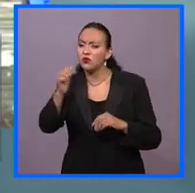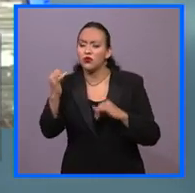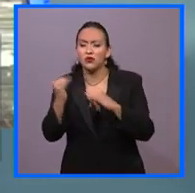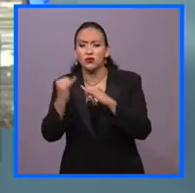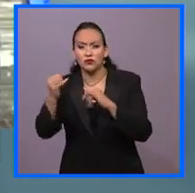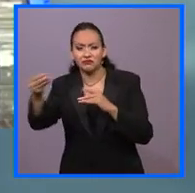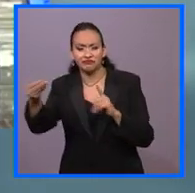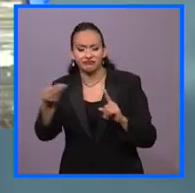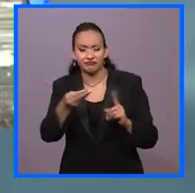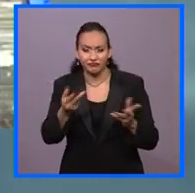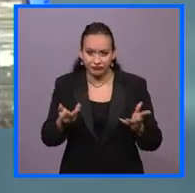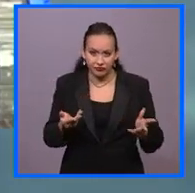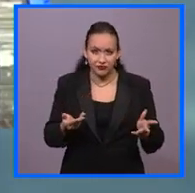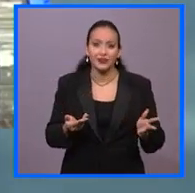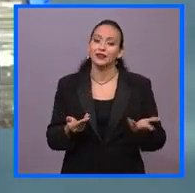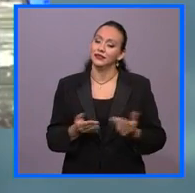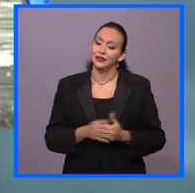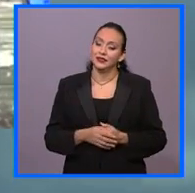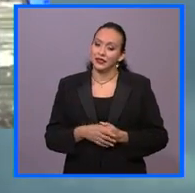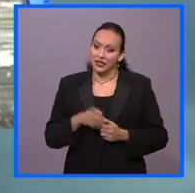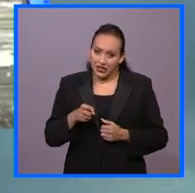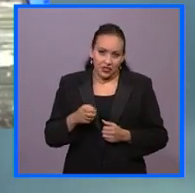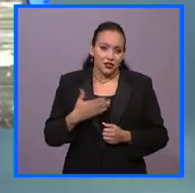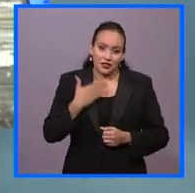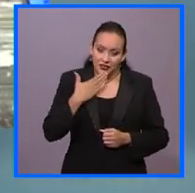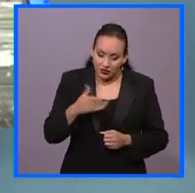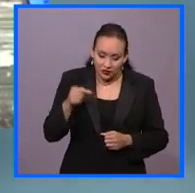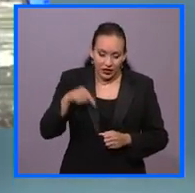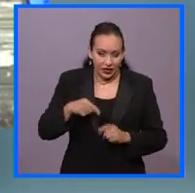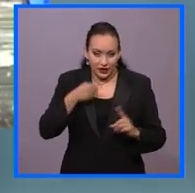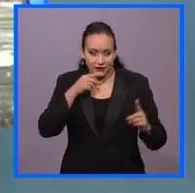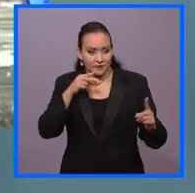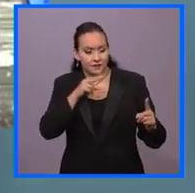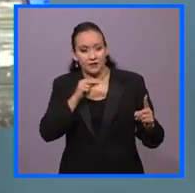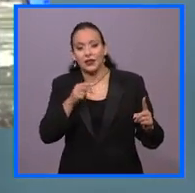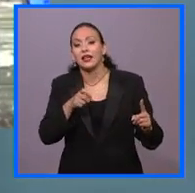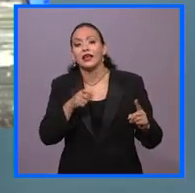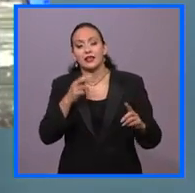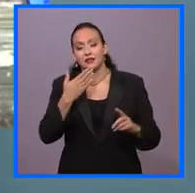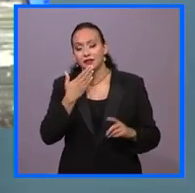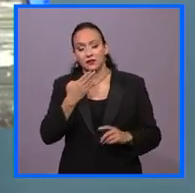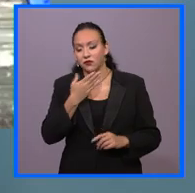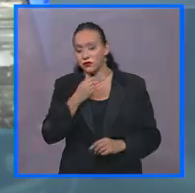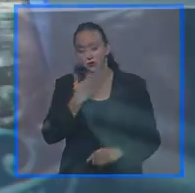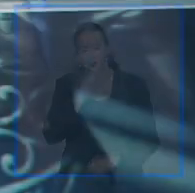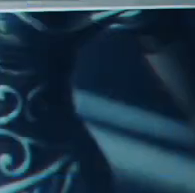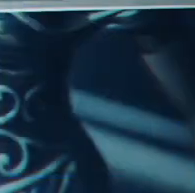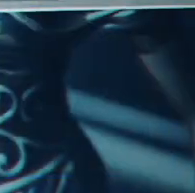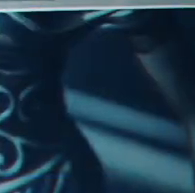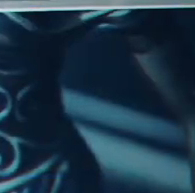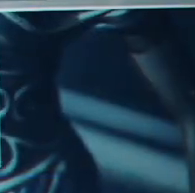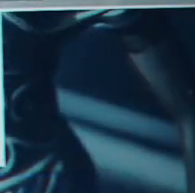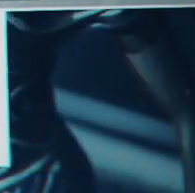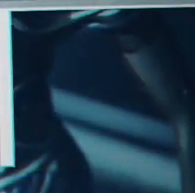local, por lo que fue aplicada de forma debida la jurisprudencia que prevé esa calificativa.